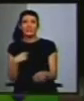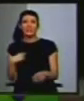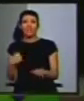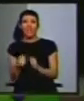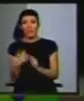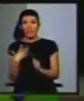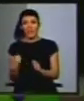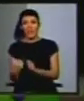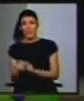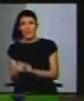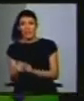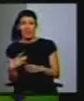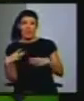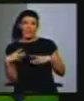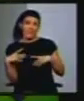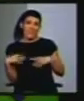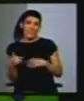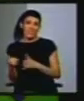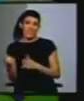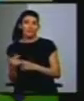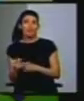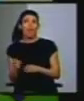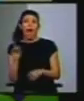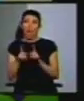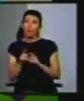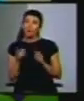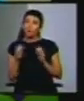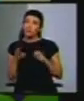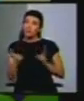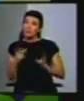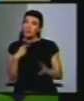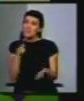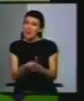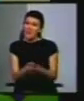dispuestos a pagar incluso más que el precio de tienda. Yo.